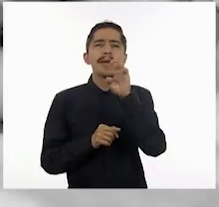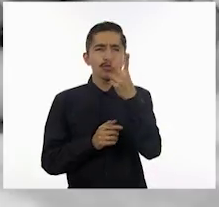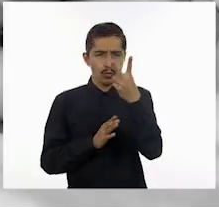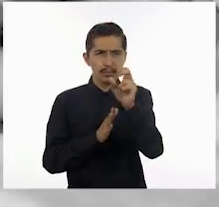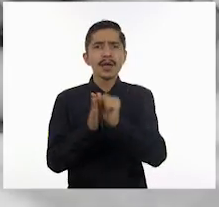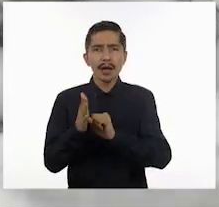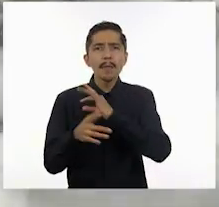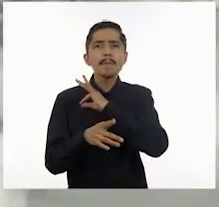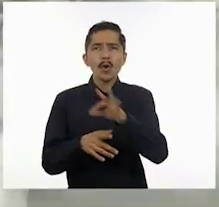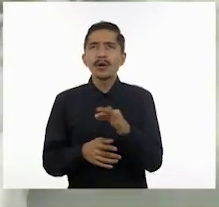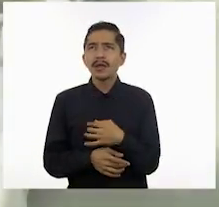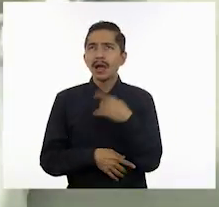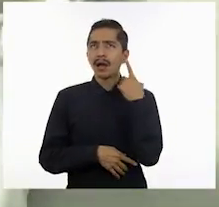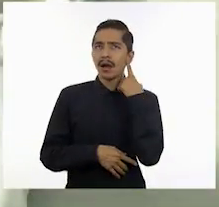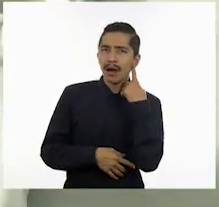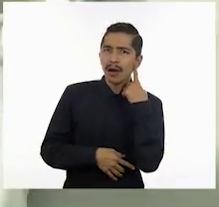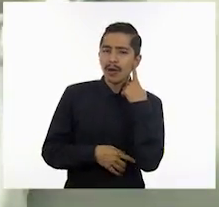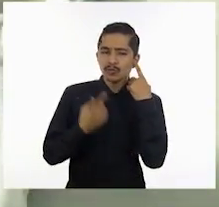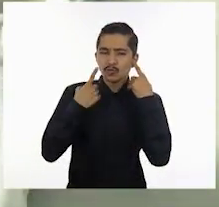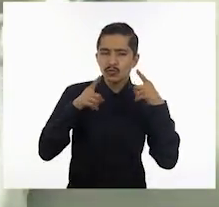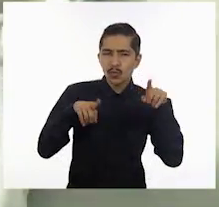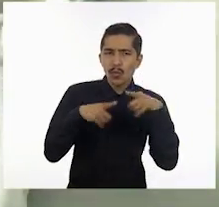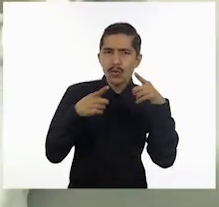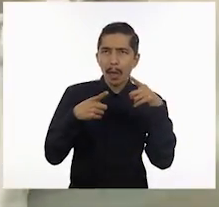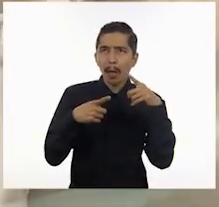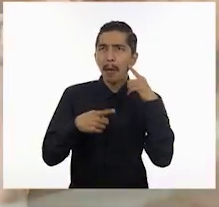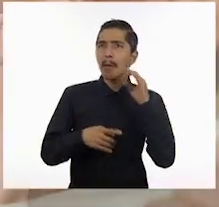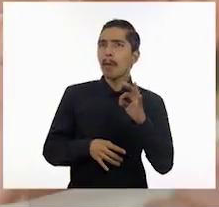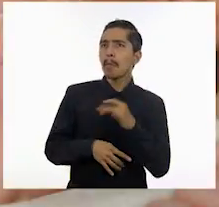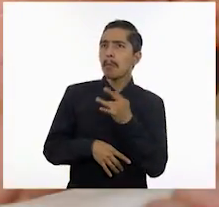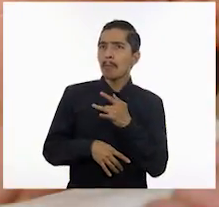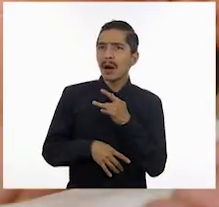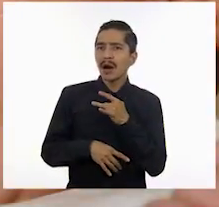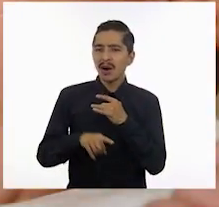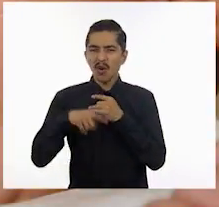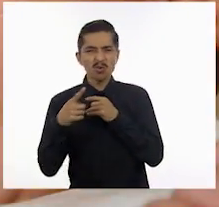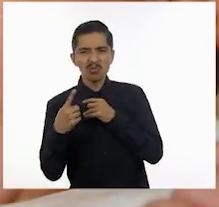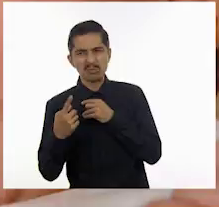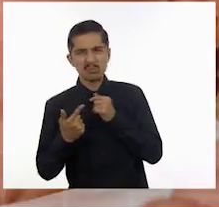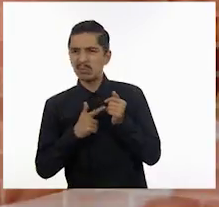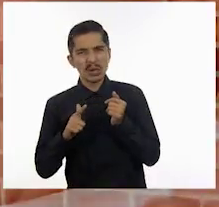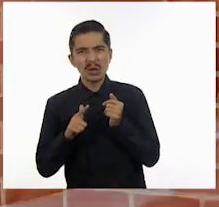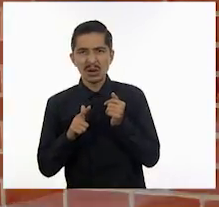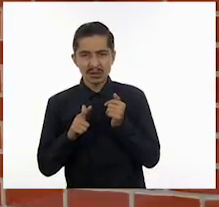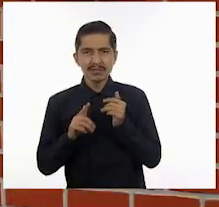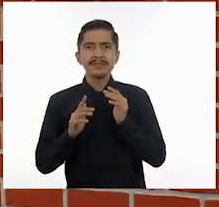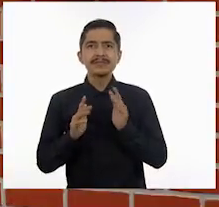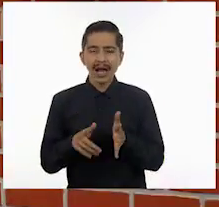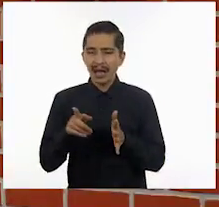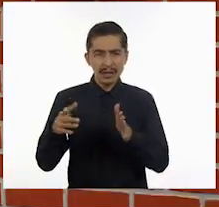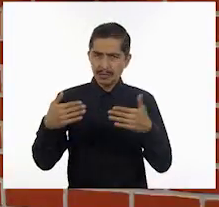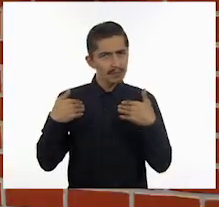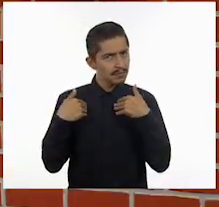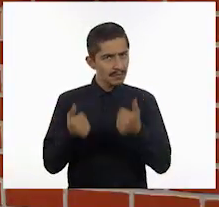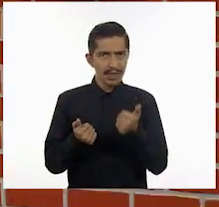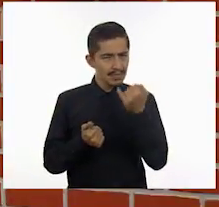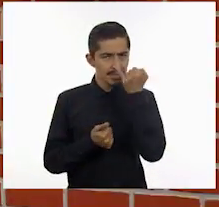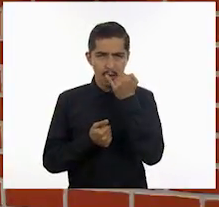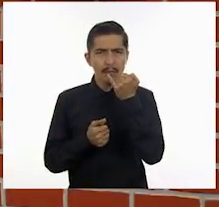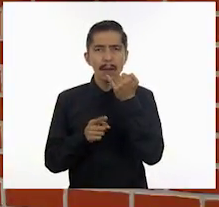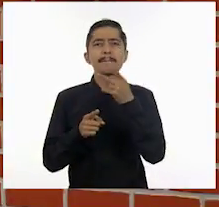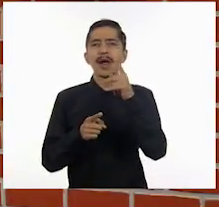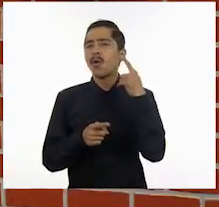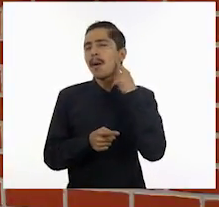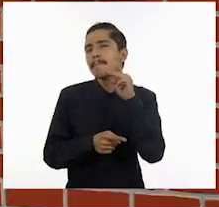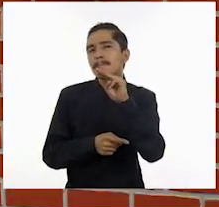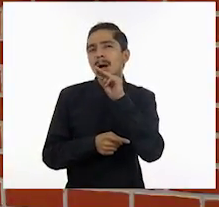son capaces de distinguir entre un sonido agradable y uno que no lo es. Ellos, al no entender el idioma, escuchan la voz de su